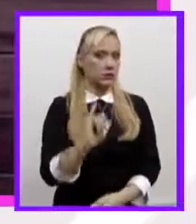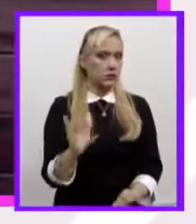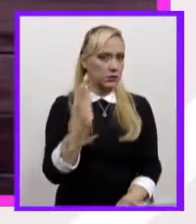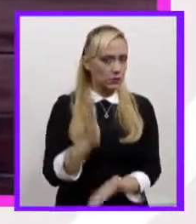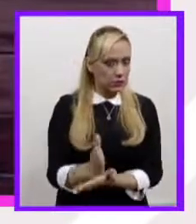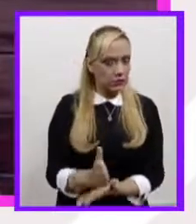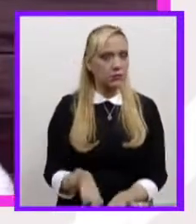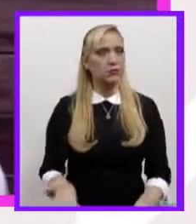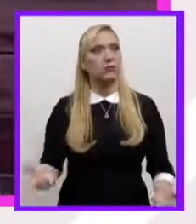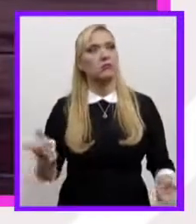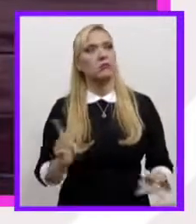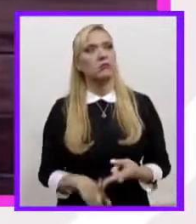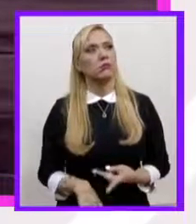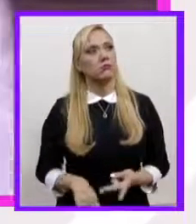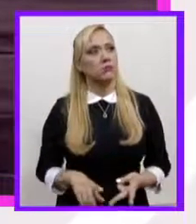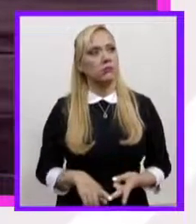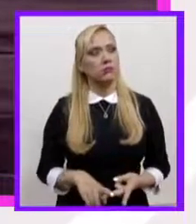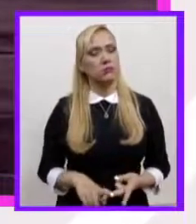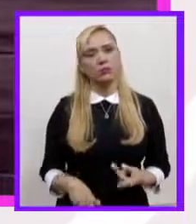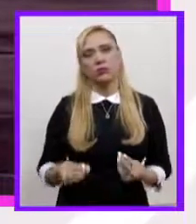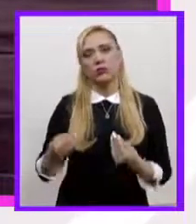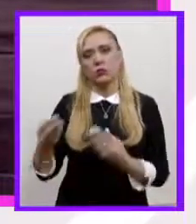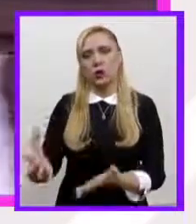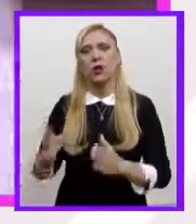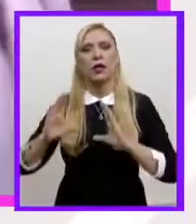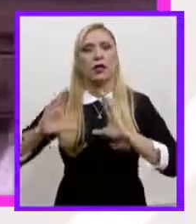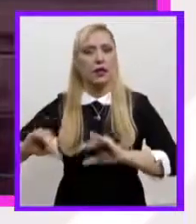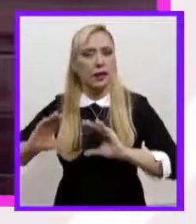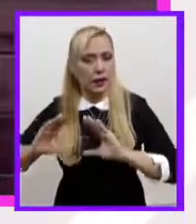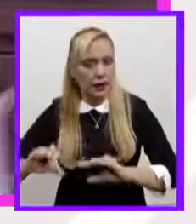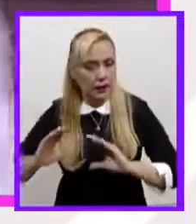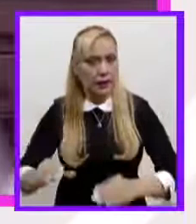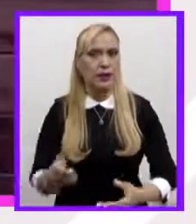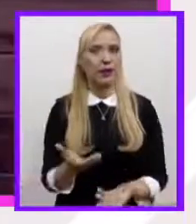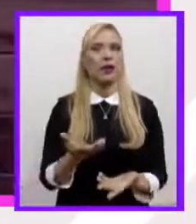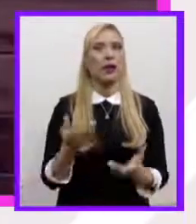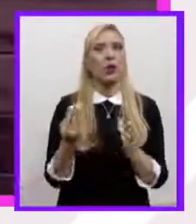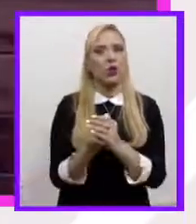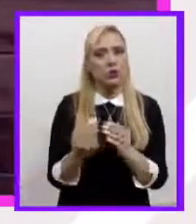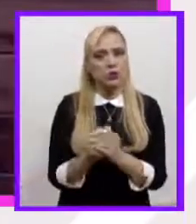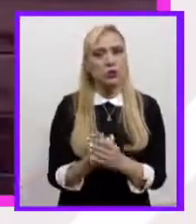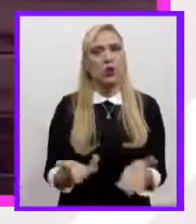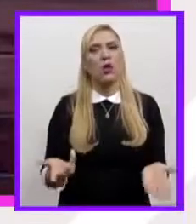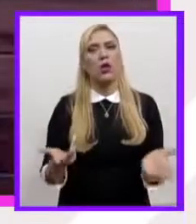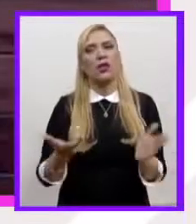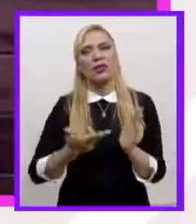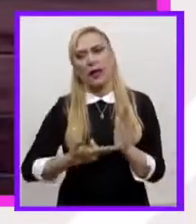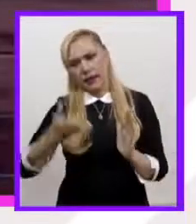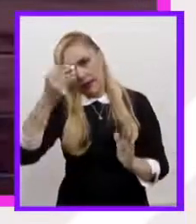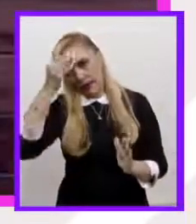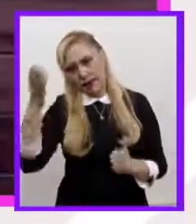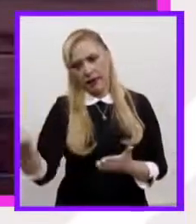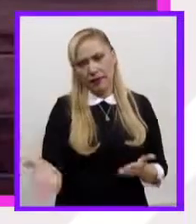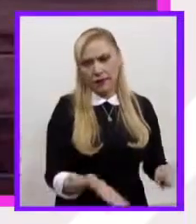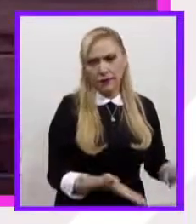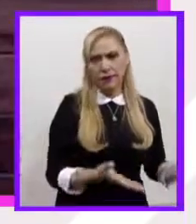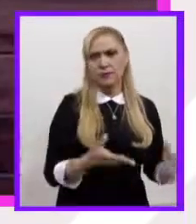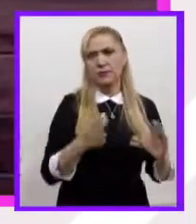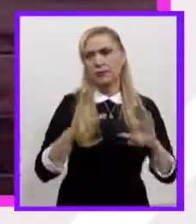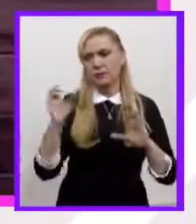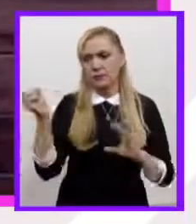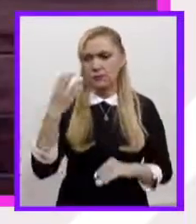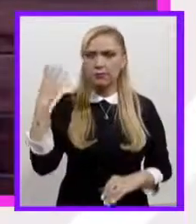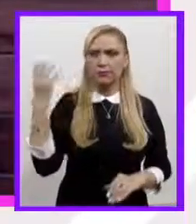para implementar acciones de educación, impartir cursos, talleres, que no tienen que ver